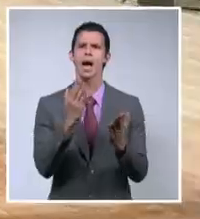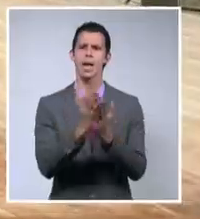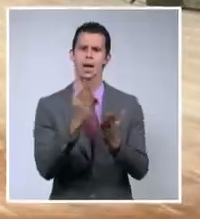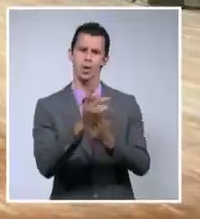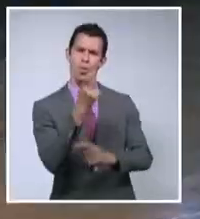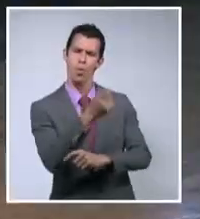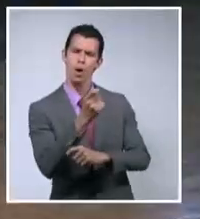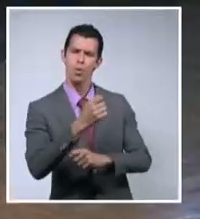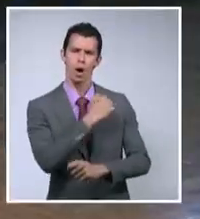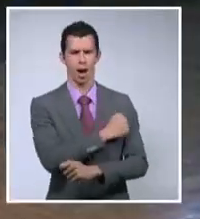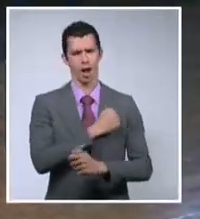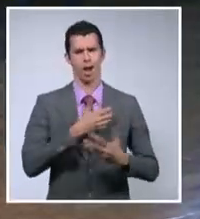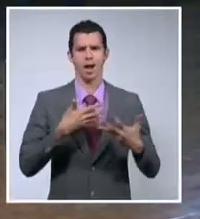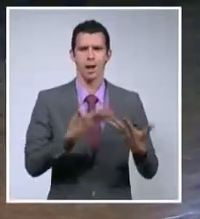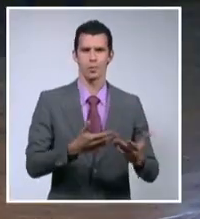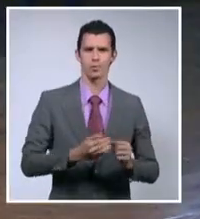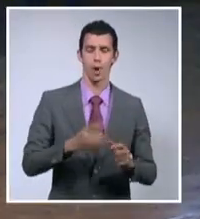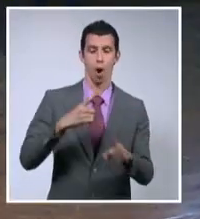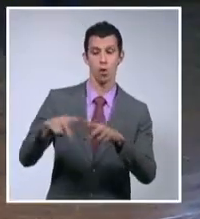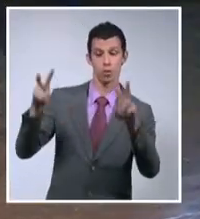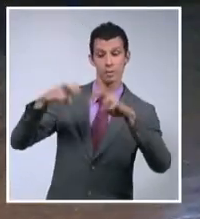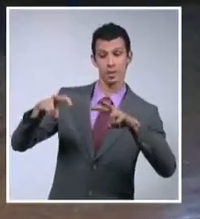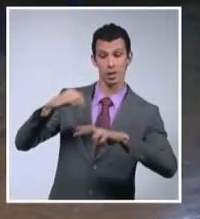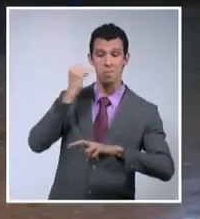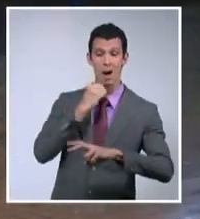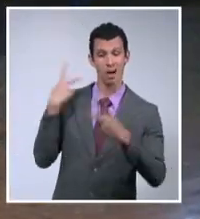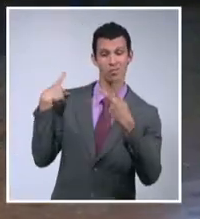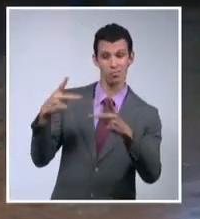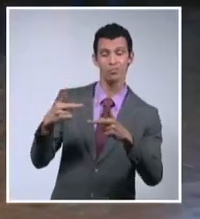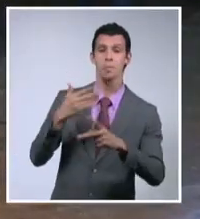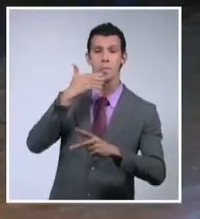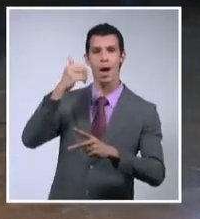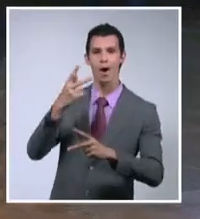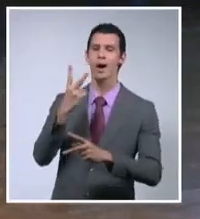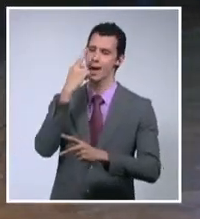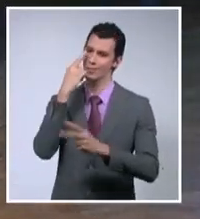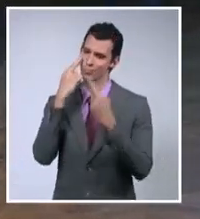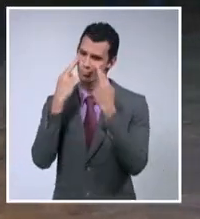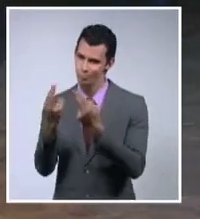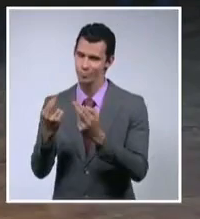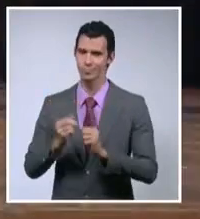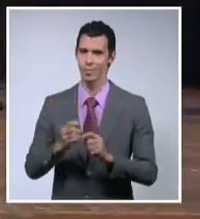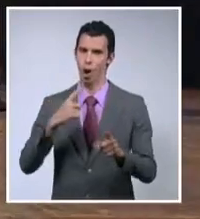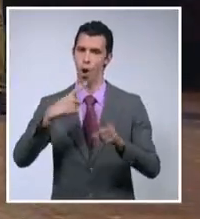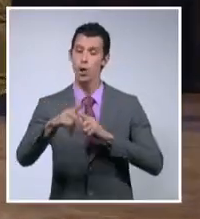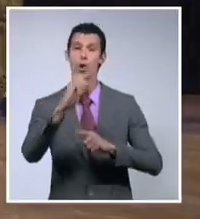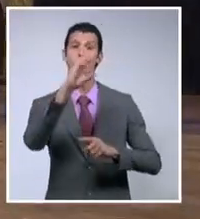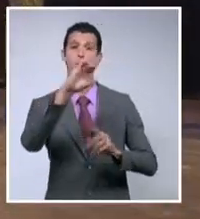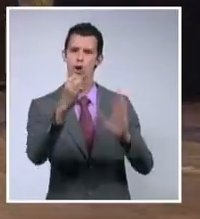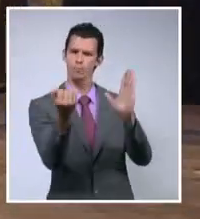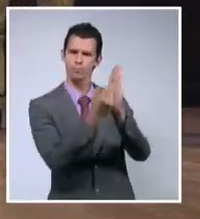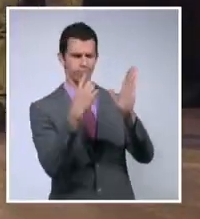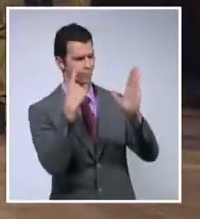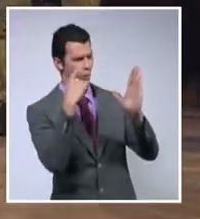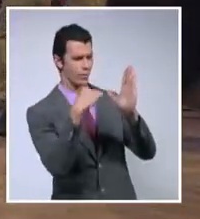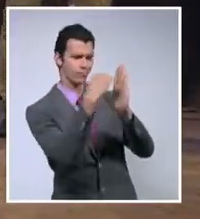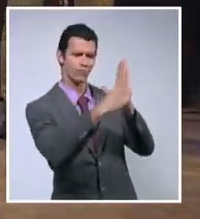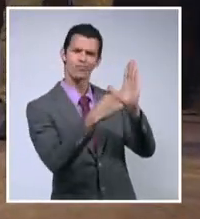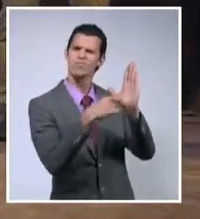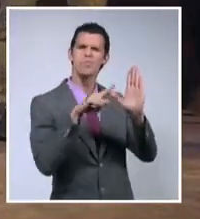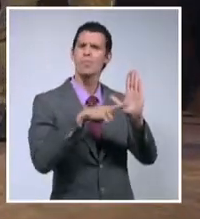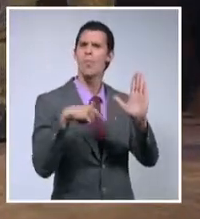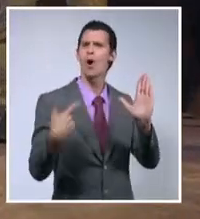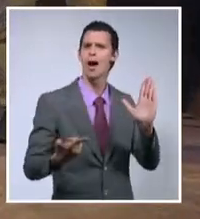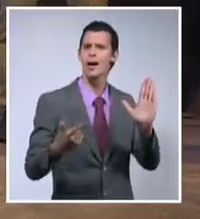mérito científico y los títulos de oro. Jóvenes que pondrán ahora los conocimientos y las habilidades adquiridas a su paso por esta casa